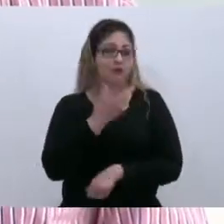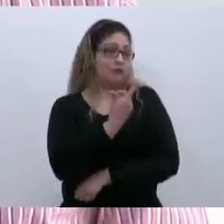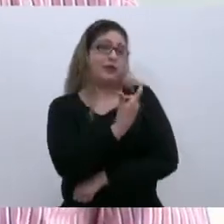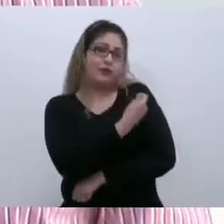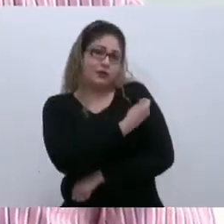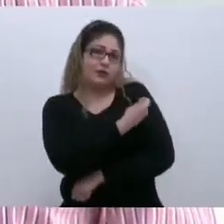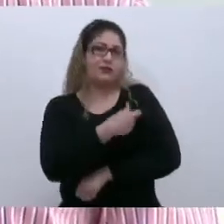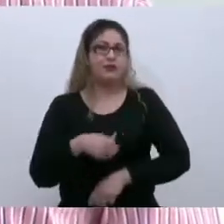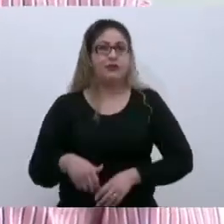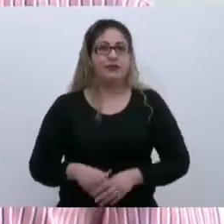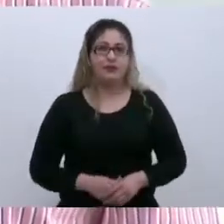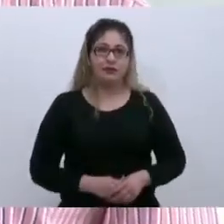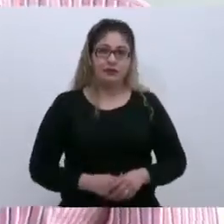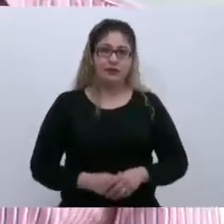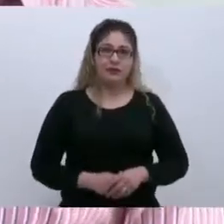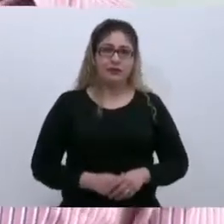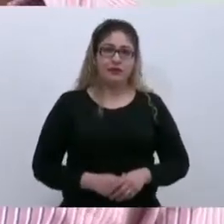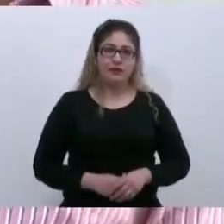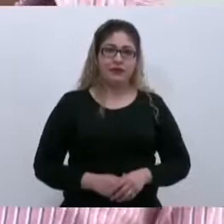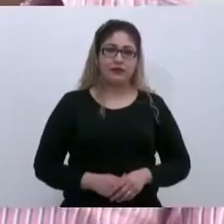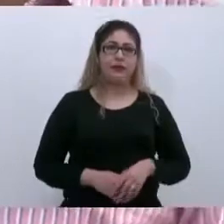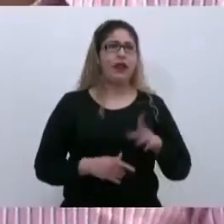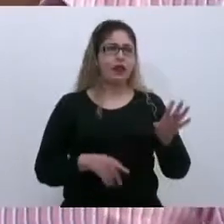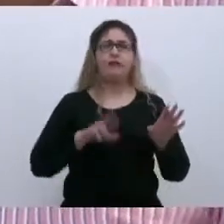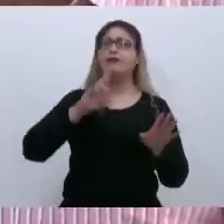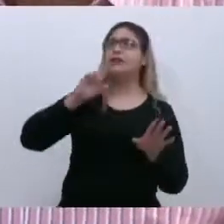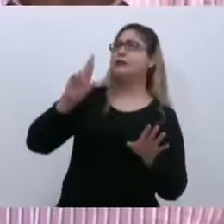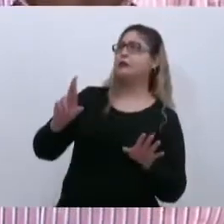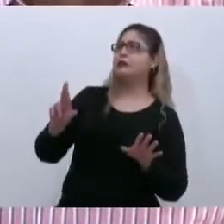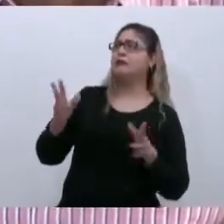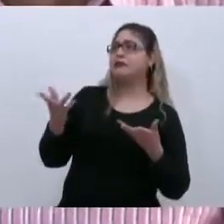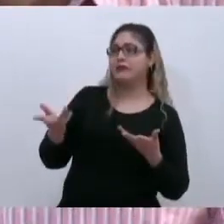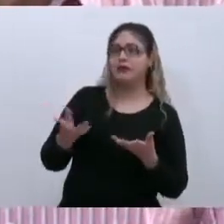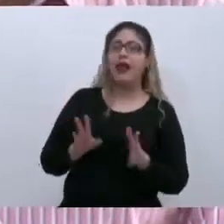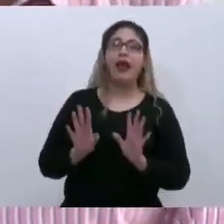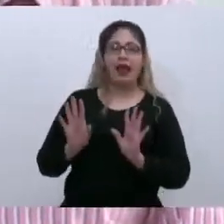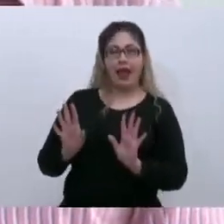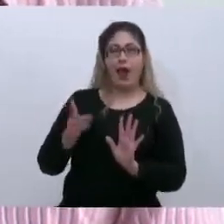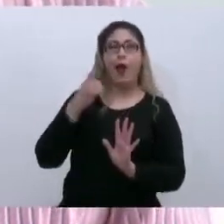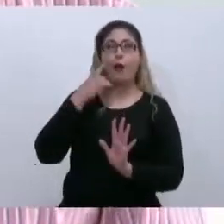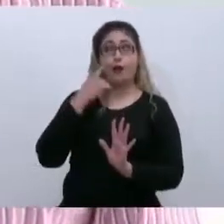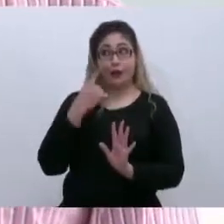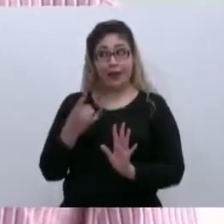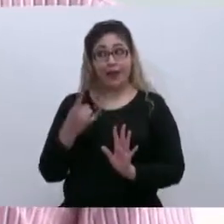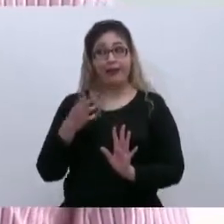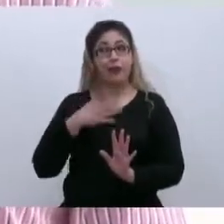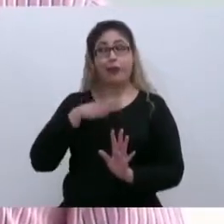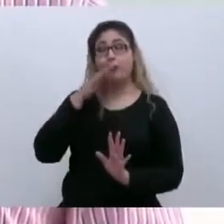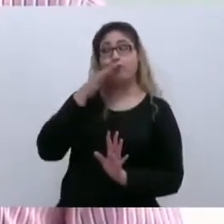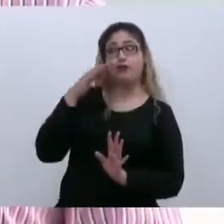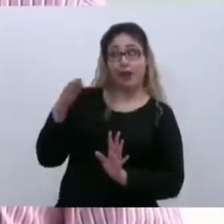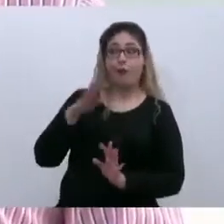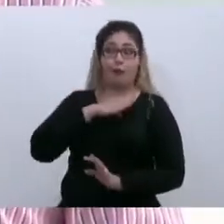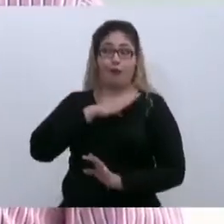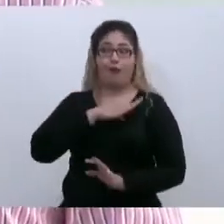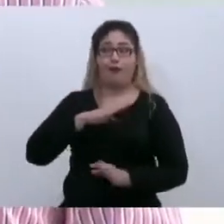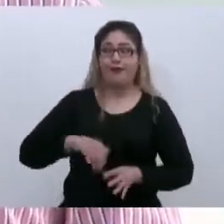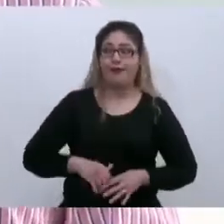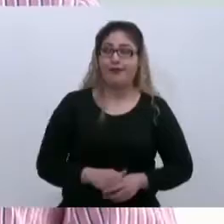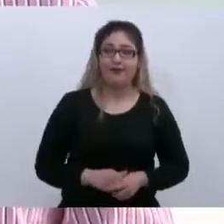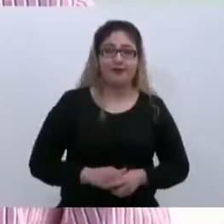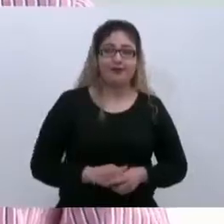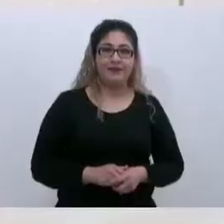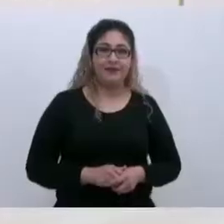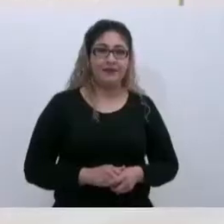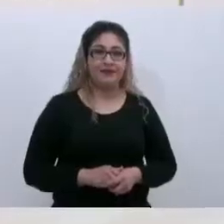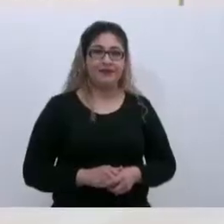vacunas. Y ya me dijo, bueno, pues le tengo buenas noticias, nada más que todavía